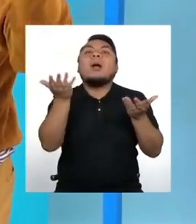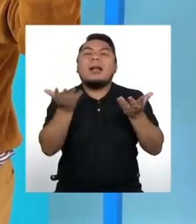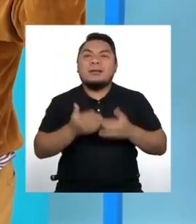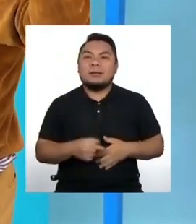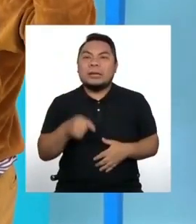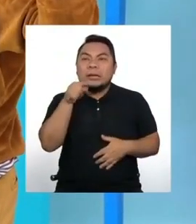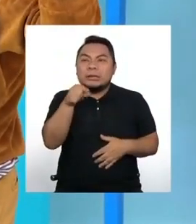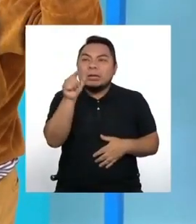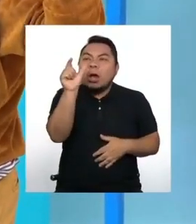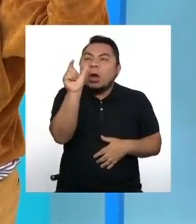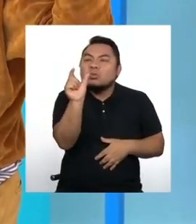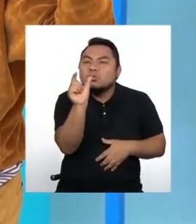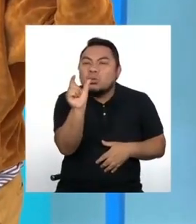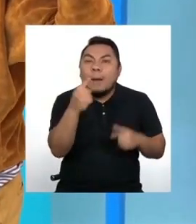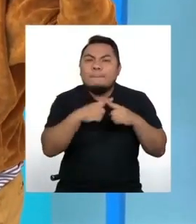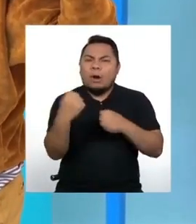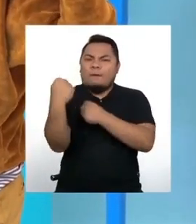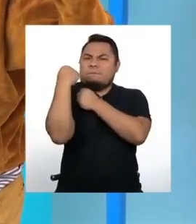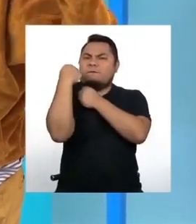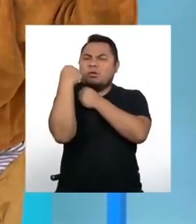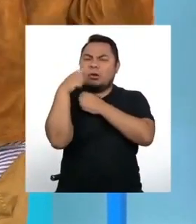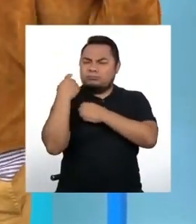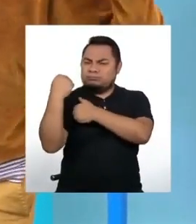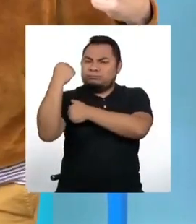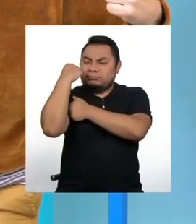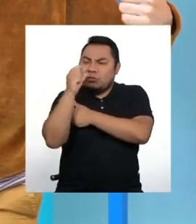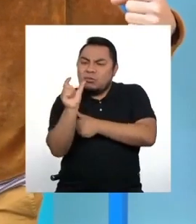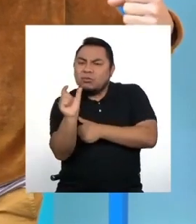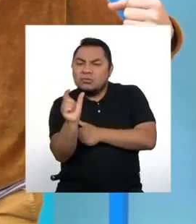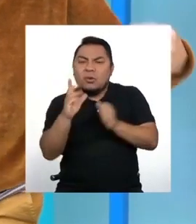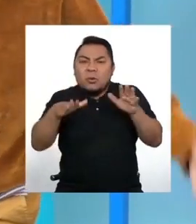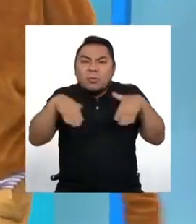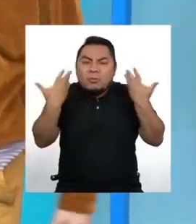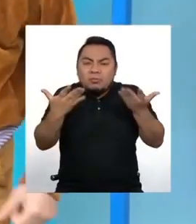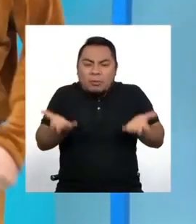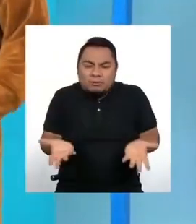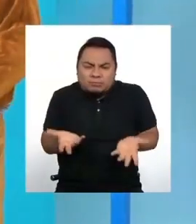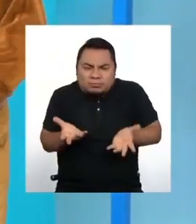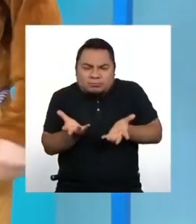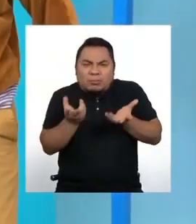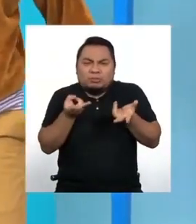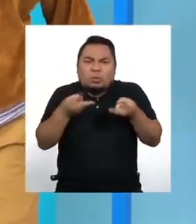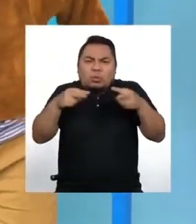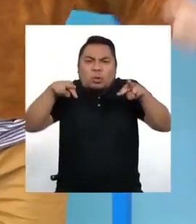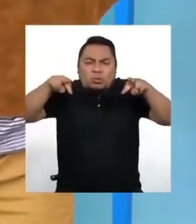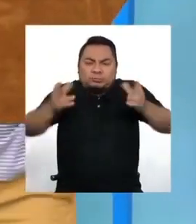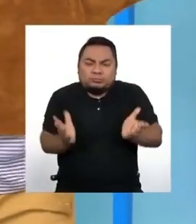¡Tocan la puerta! Debe ser Juanita, porque me dijo que iba a venir un ratito a saludar.